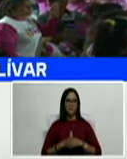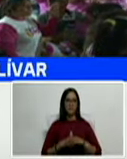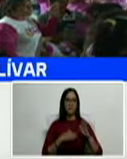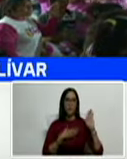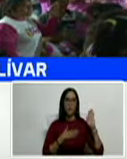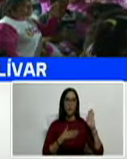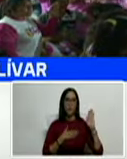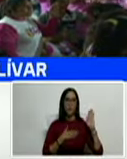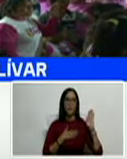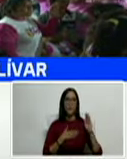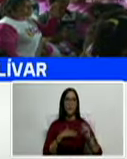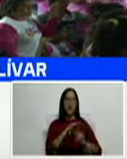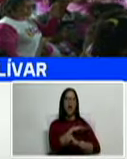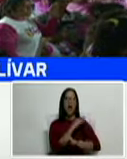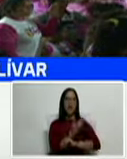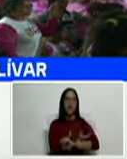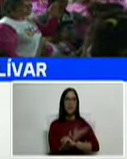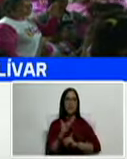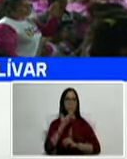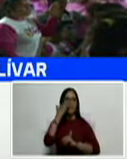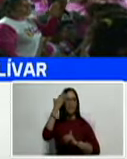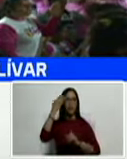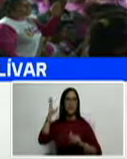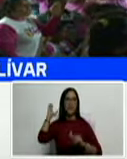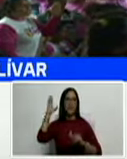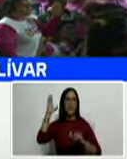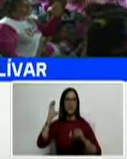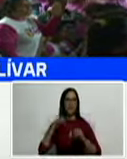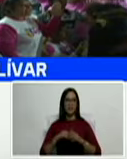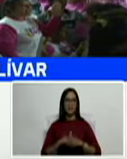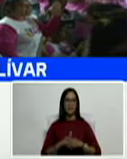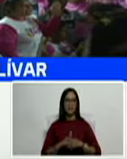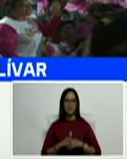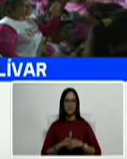Juro por la fuerza espiritual de la patria.